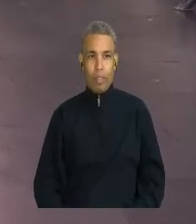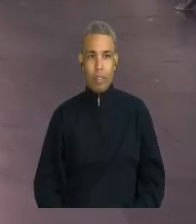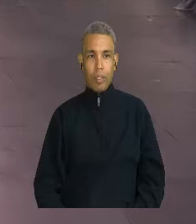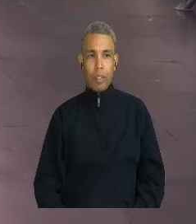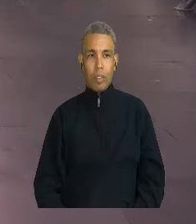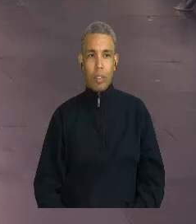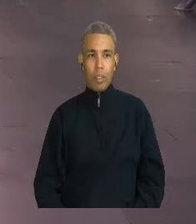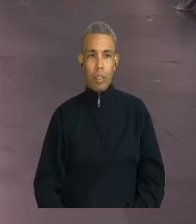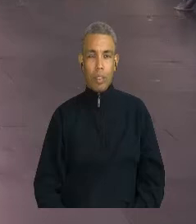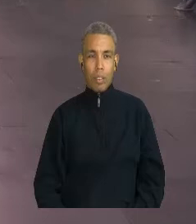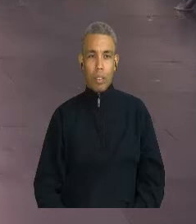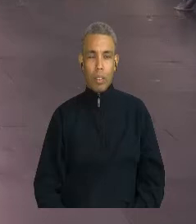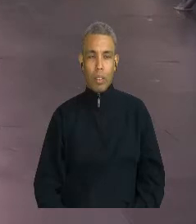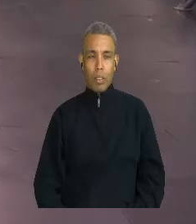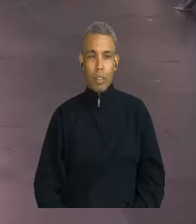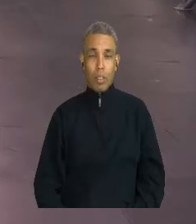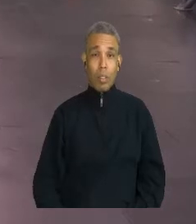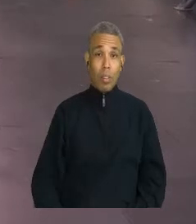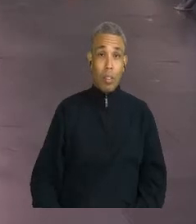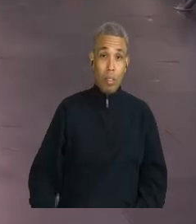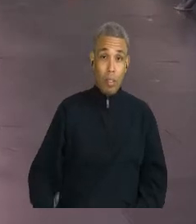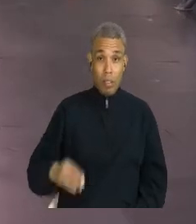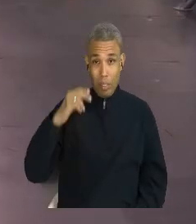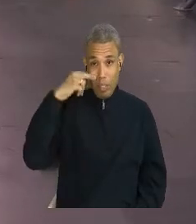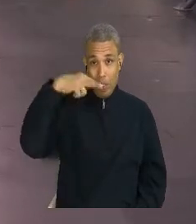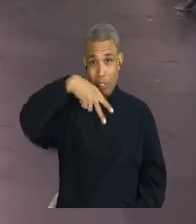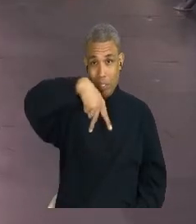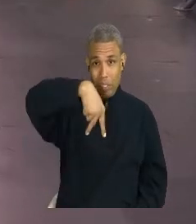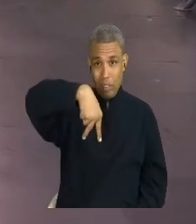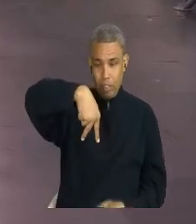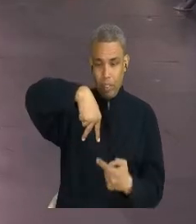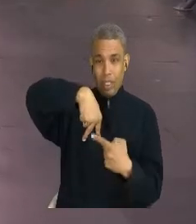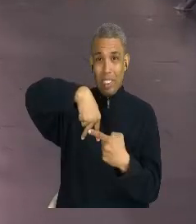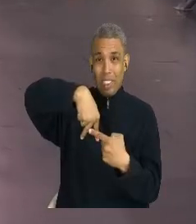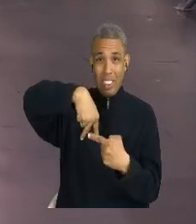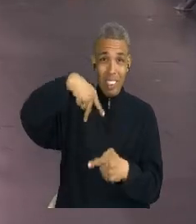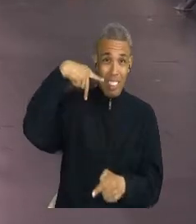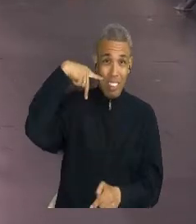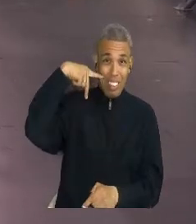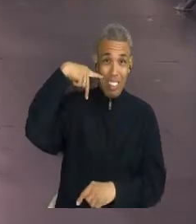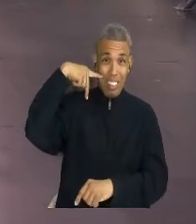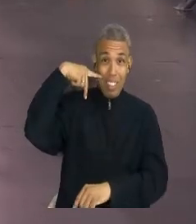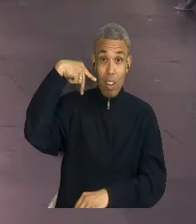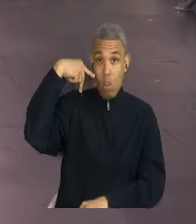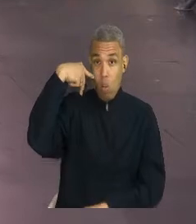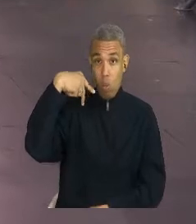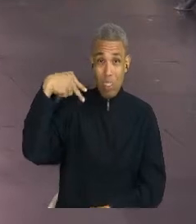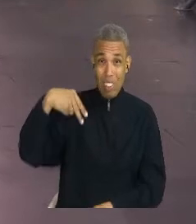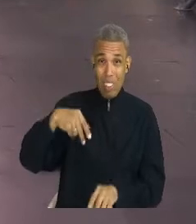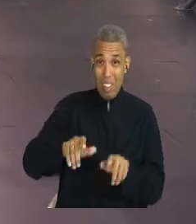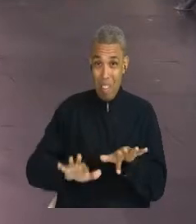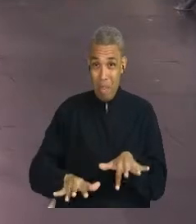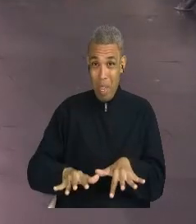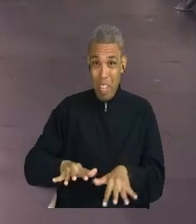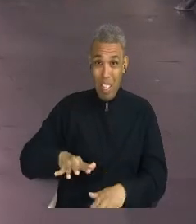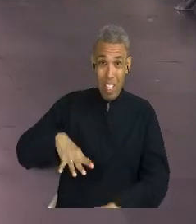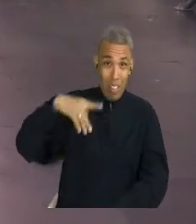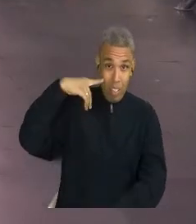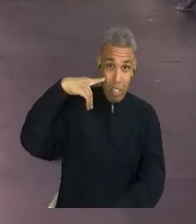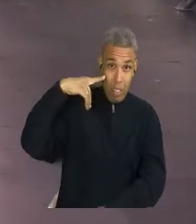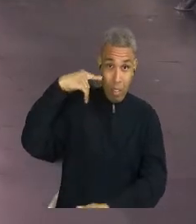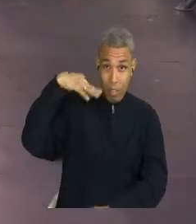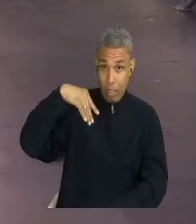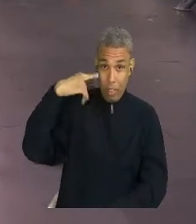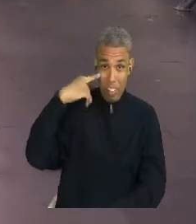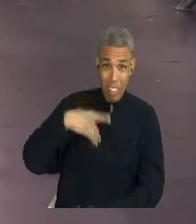estar en punta. La rodilla tiene que hacer una flexión hacia abajo y que toque el piso, ¿listo? Ahí, y arriba. Excelente.